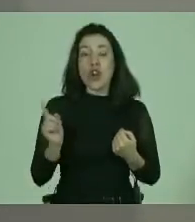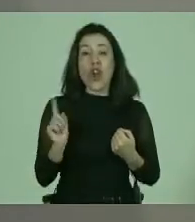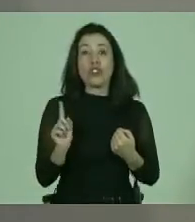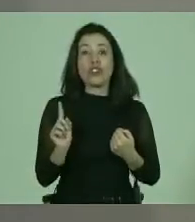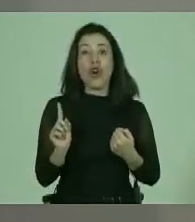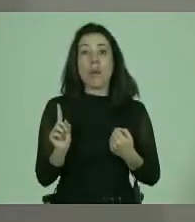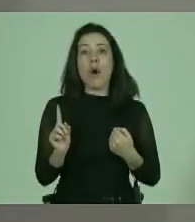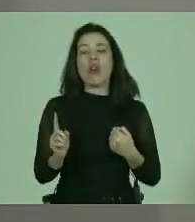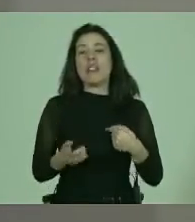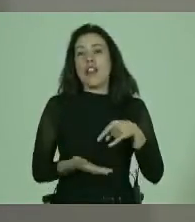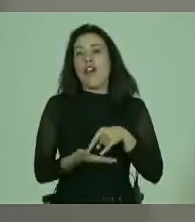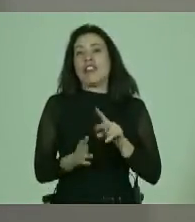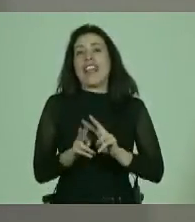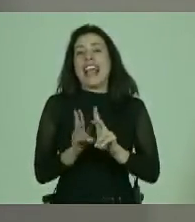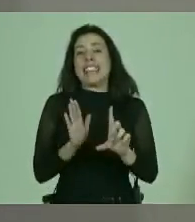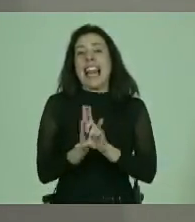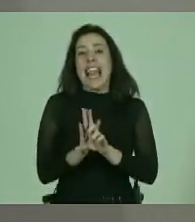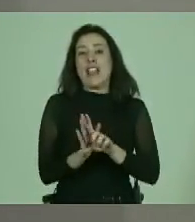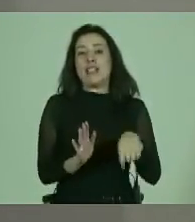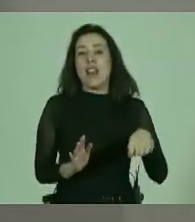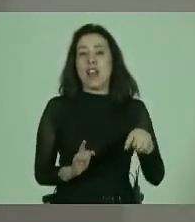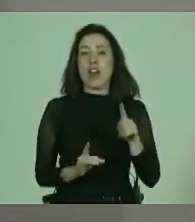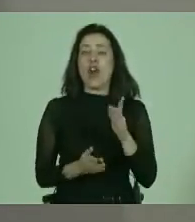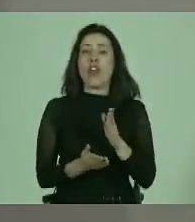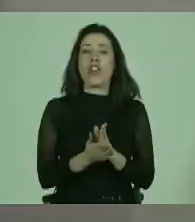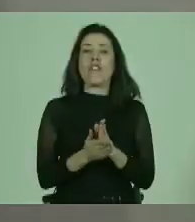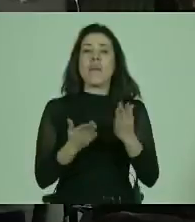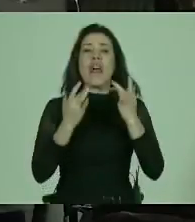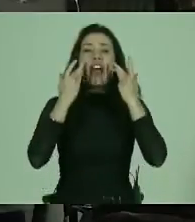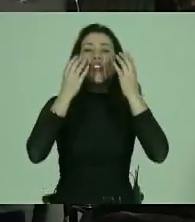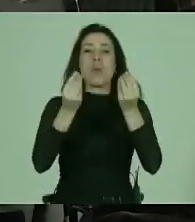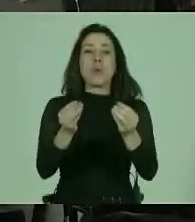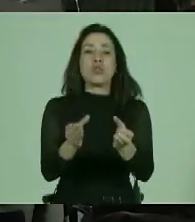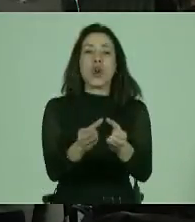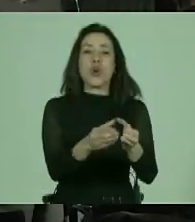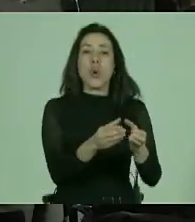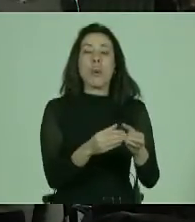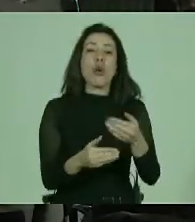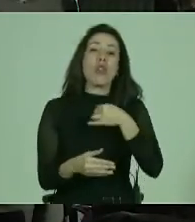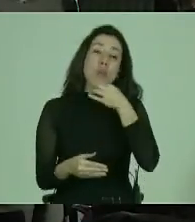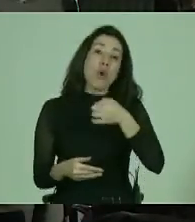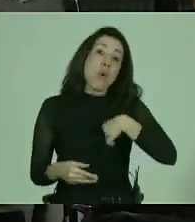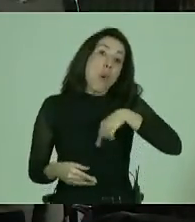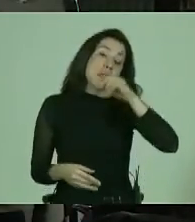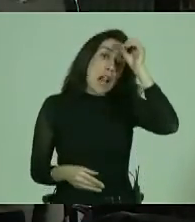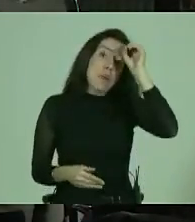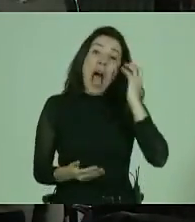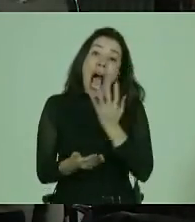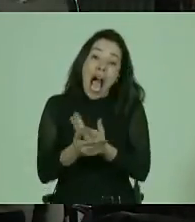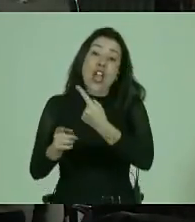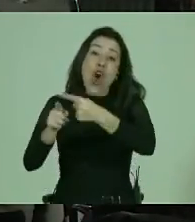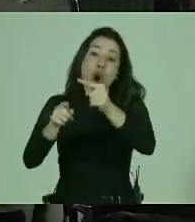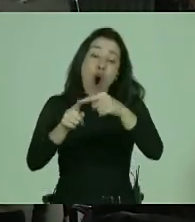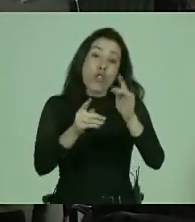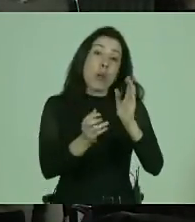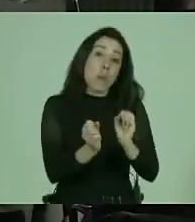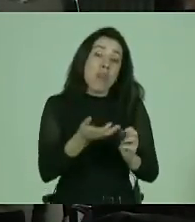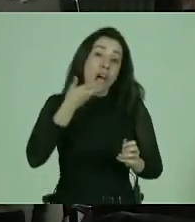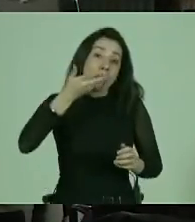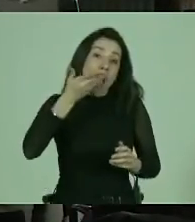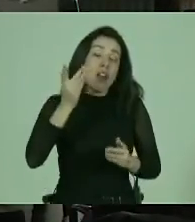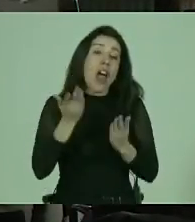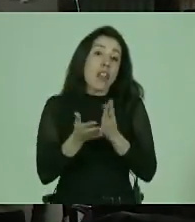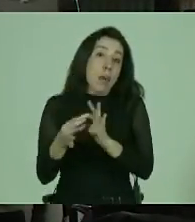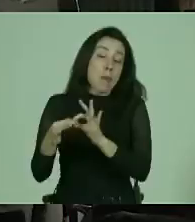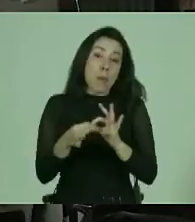legislador y no tenemos que contentar a tantos grupos decimos esta es nuestra opinión hay otras expongan la de en